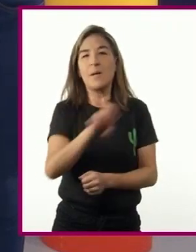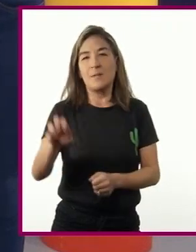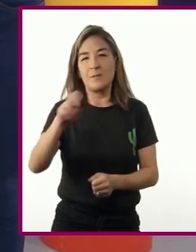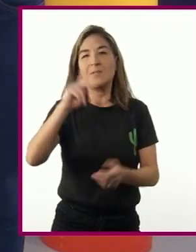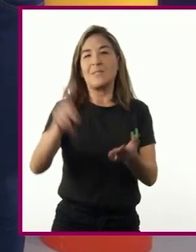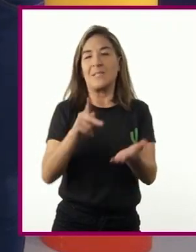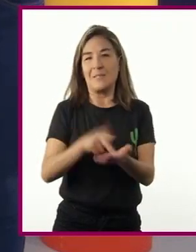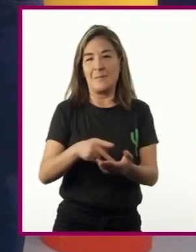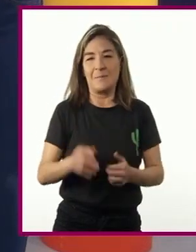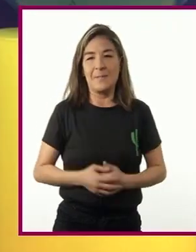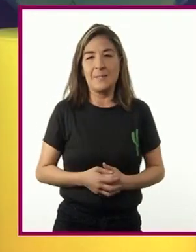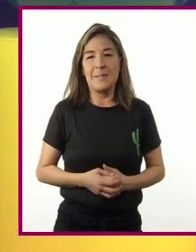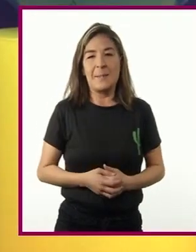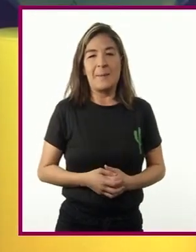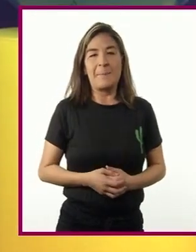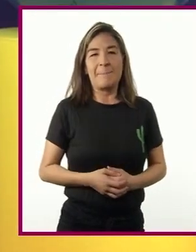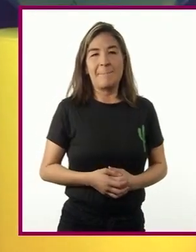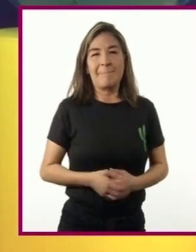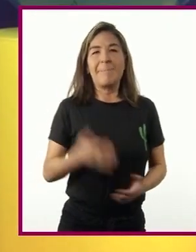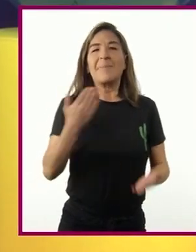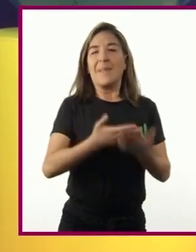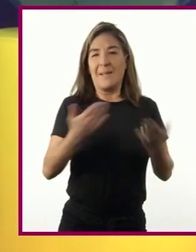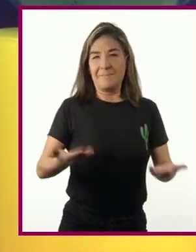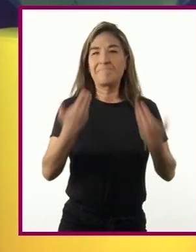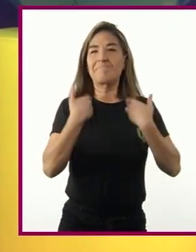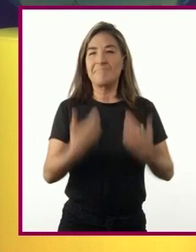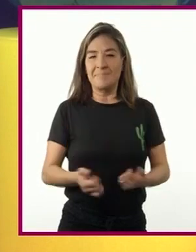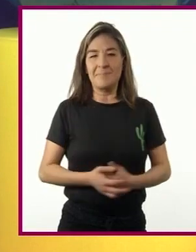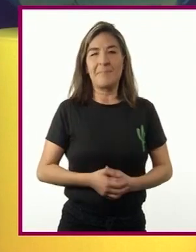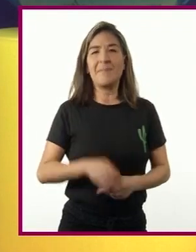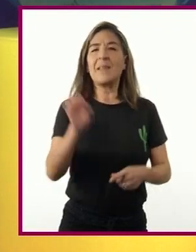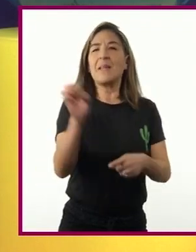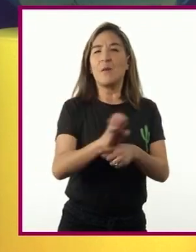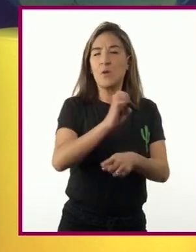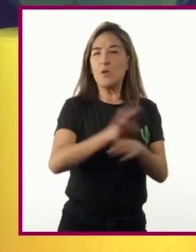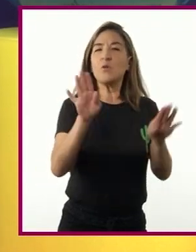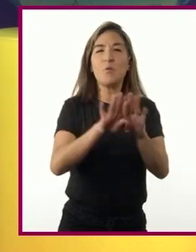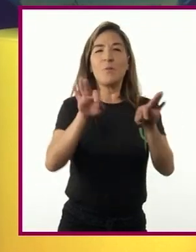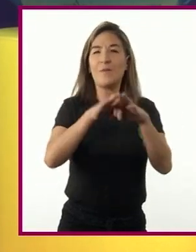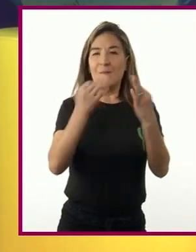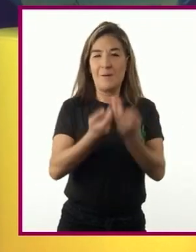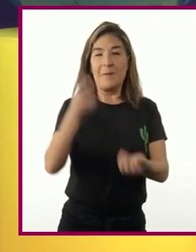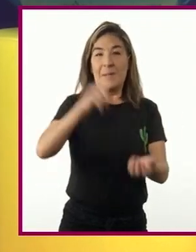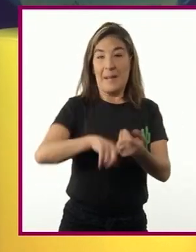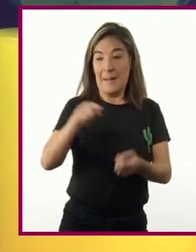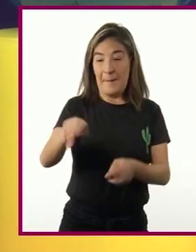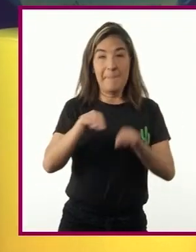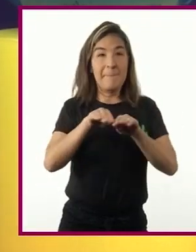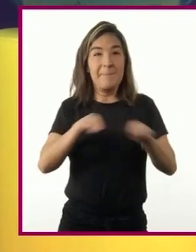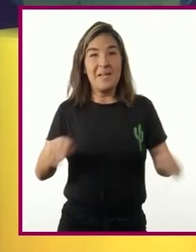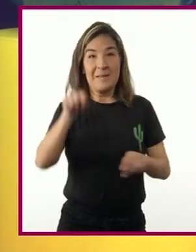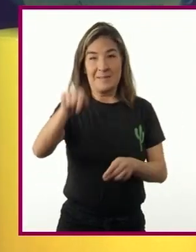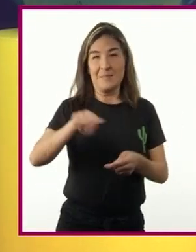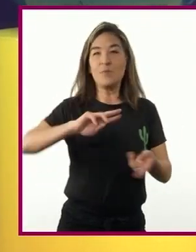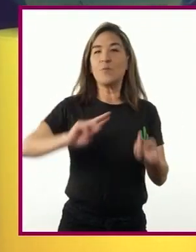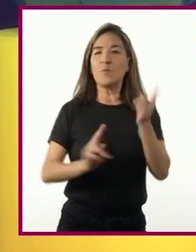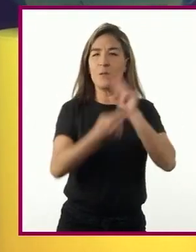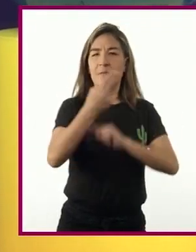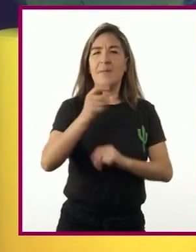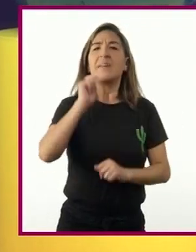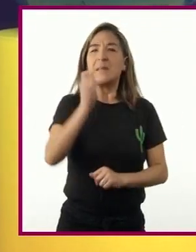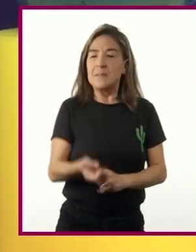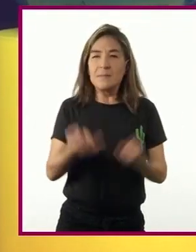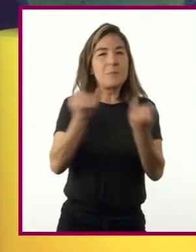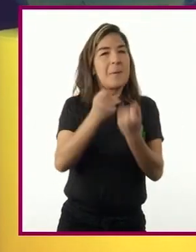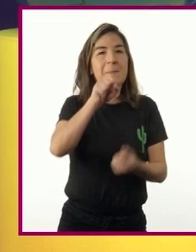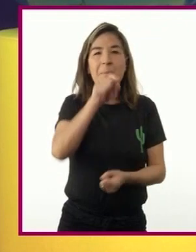384.400 kilómetros. Ahora comprendo. Entonces la forma en la que se toman las medidas en el universo es la